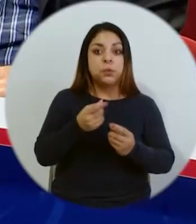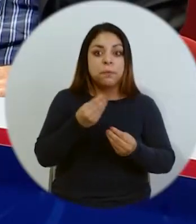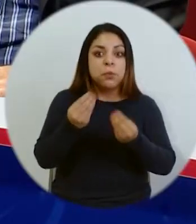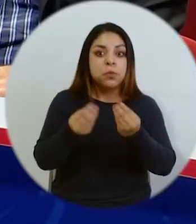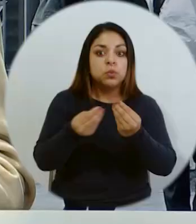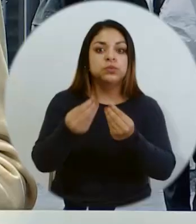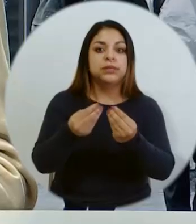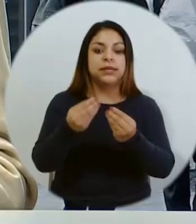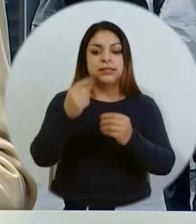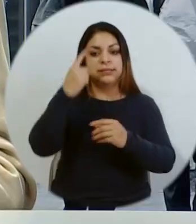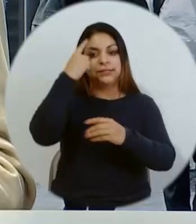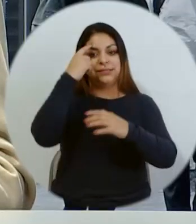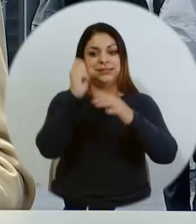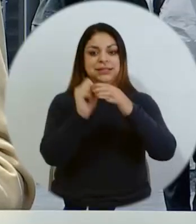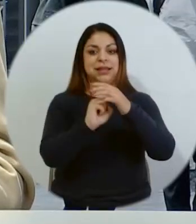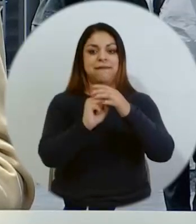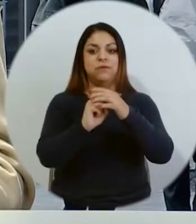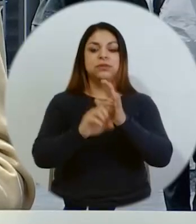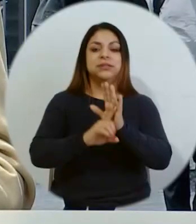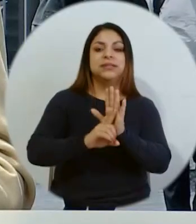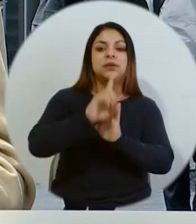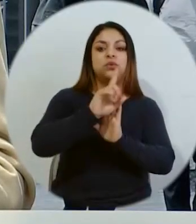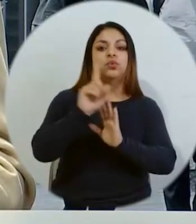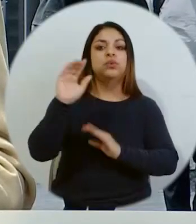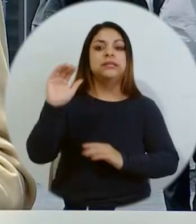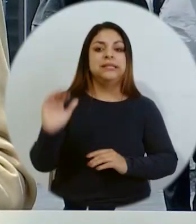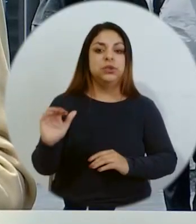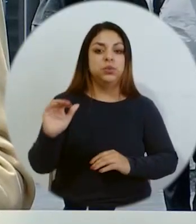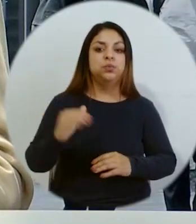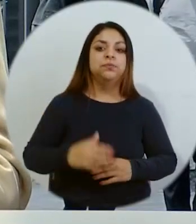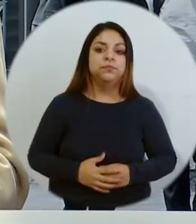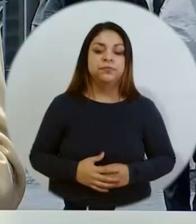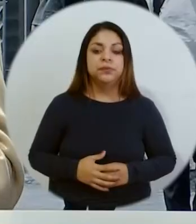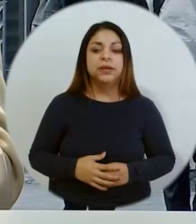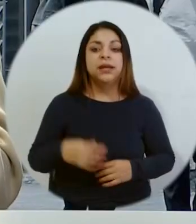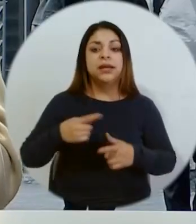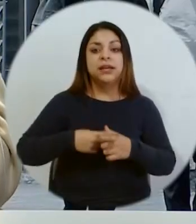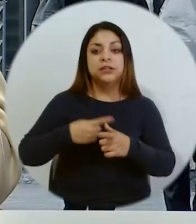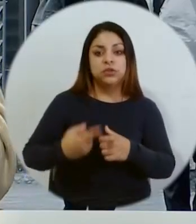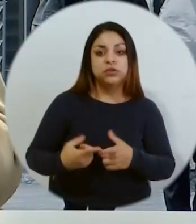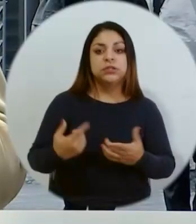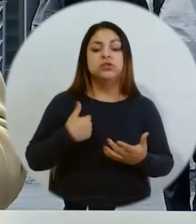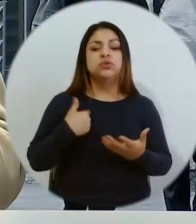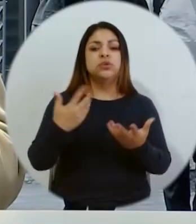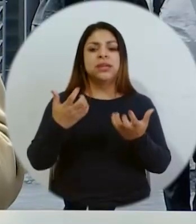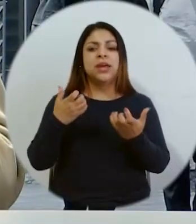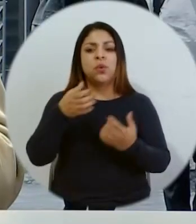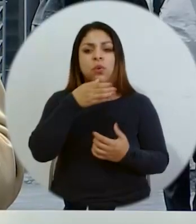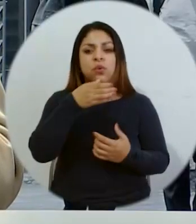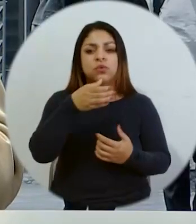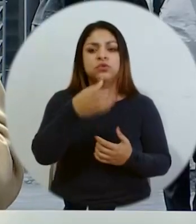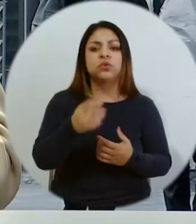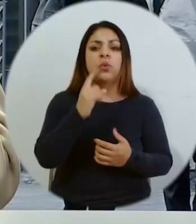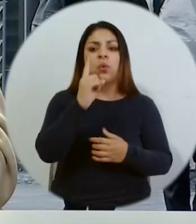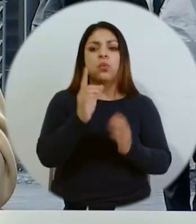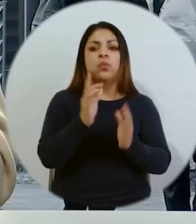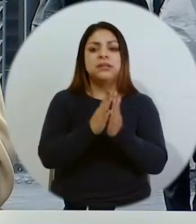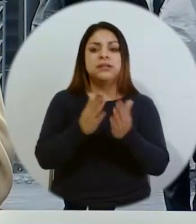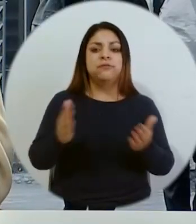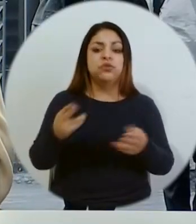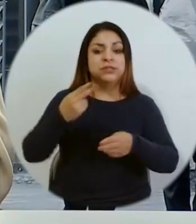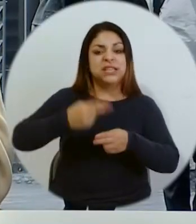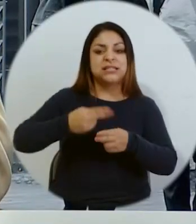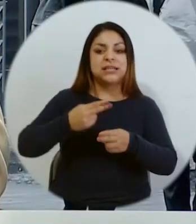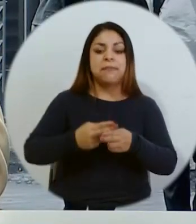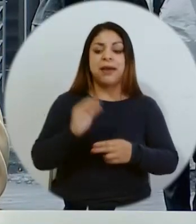que esto produce en el cerebro, en el desarrollo de un niño. Entonces, quiero recomendarles un libro que se